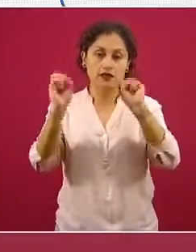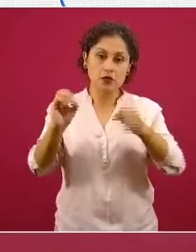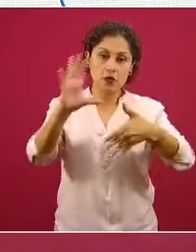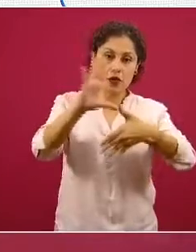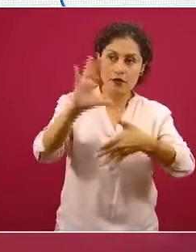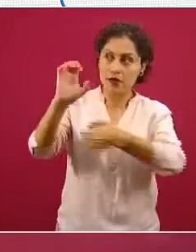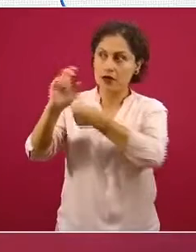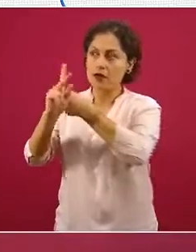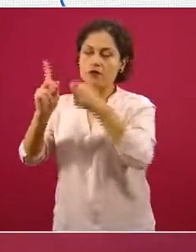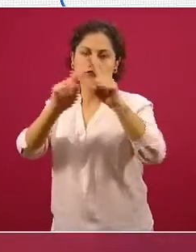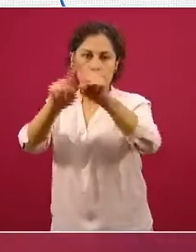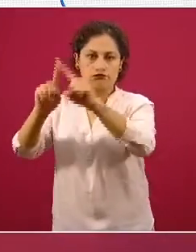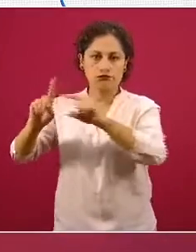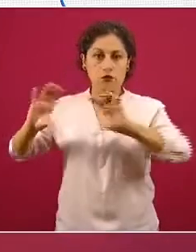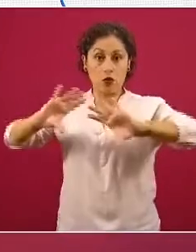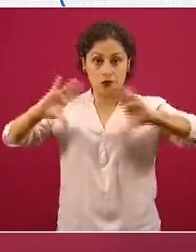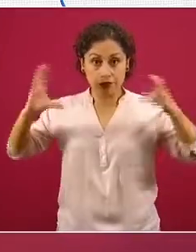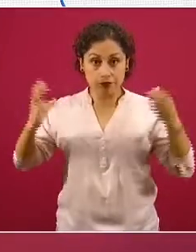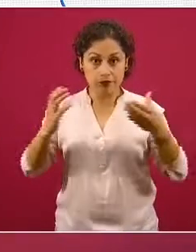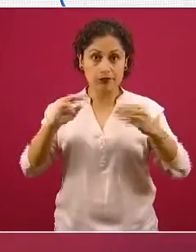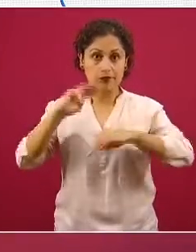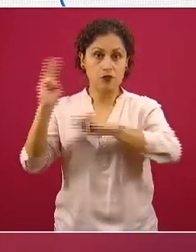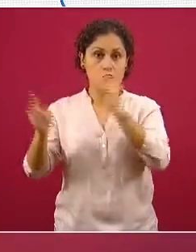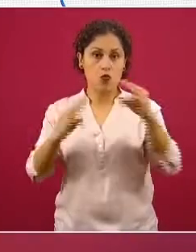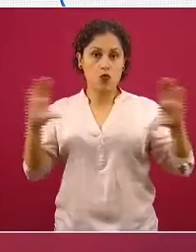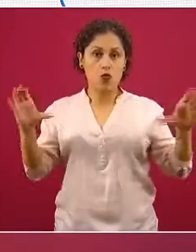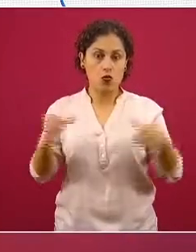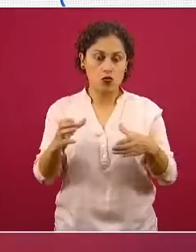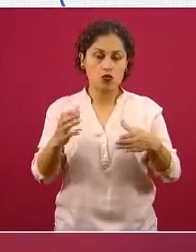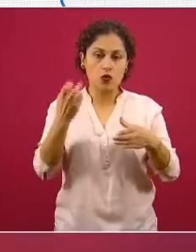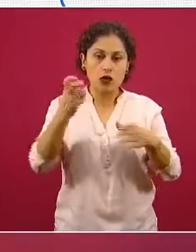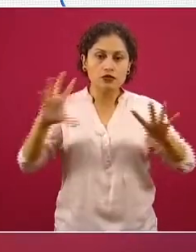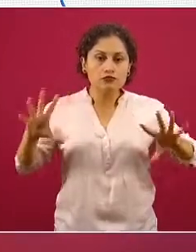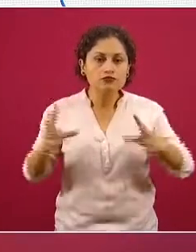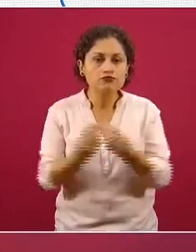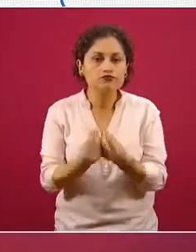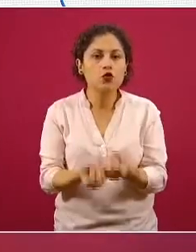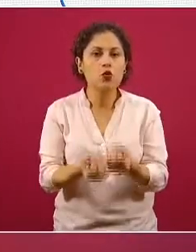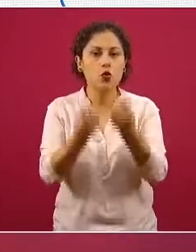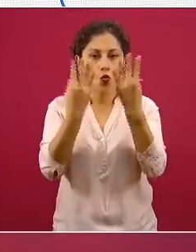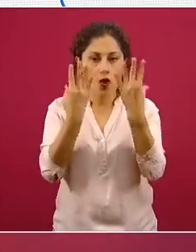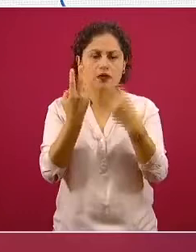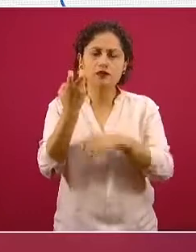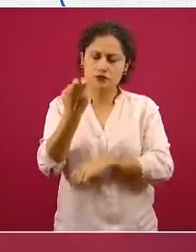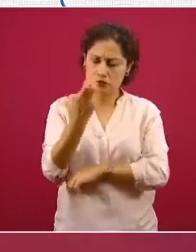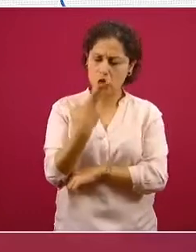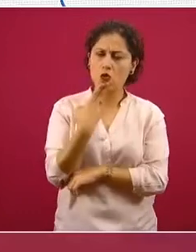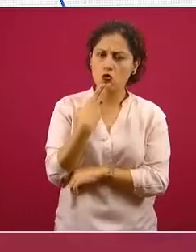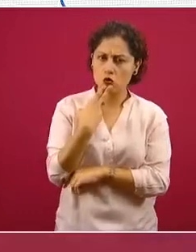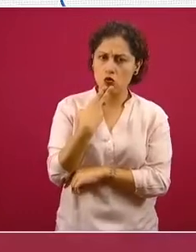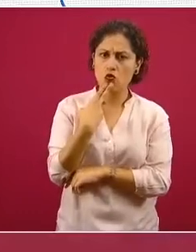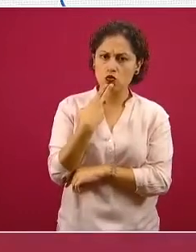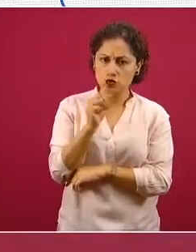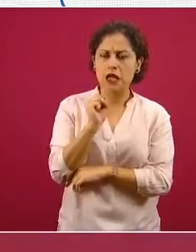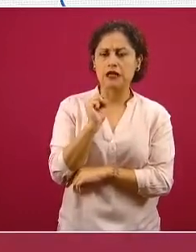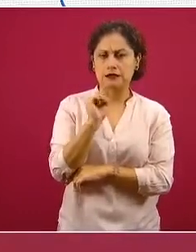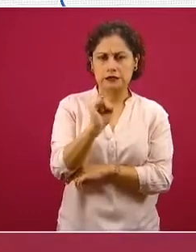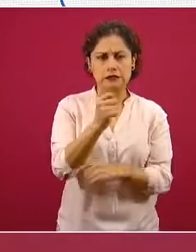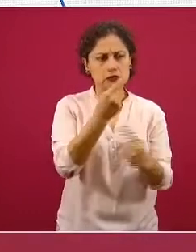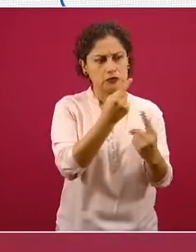mundo. Sigue siendo útil como fuente de información el reconocimiento de la cuenta de